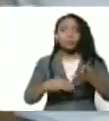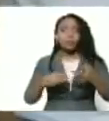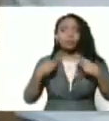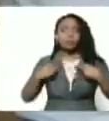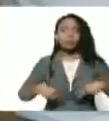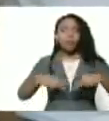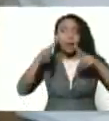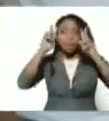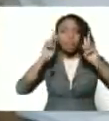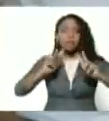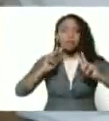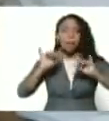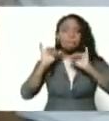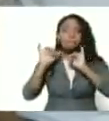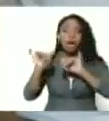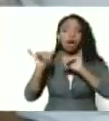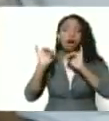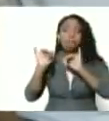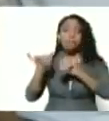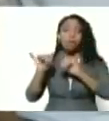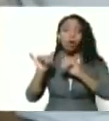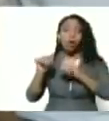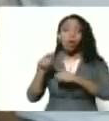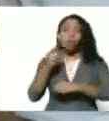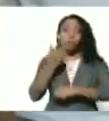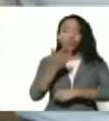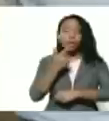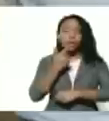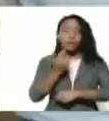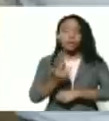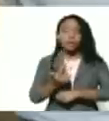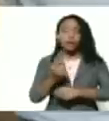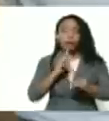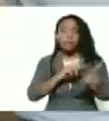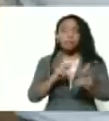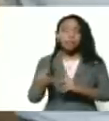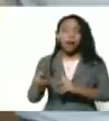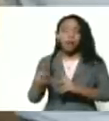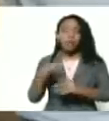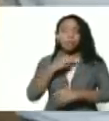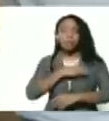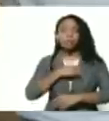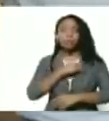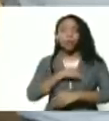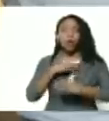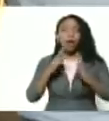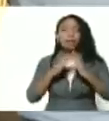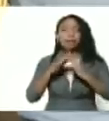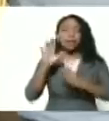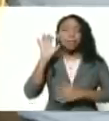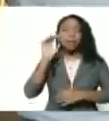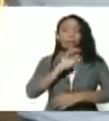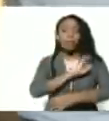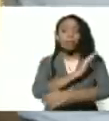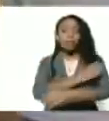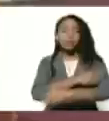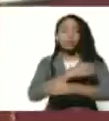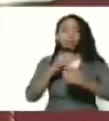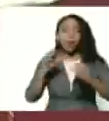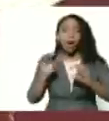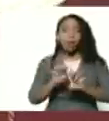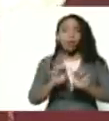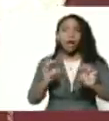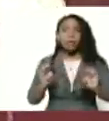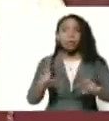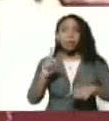personal. Asimismo, como dice usted, en el plan de misión Hogares de la Patria, fortaleciendo la educación,